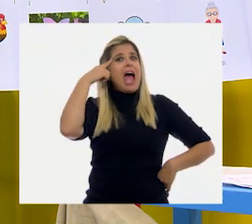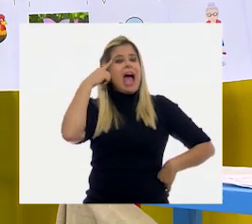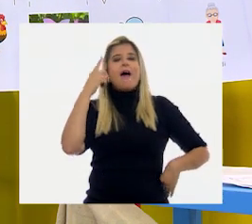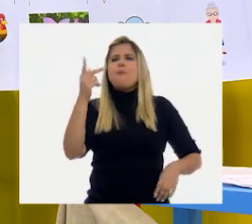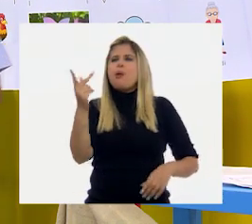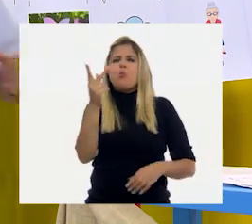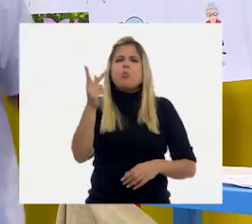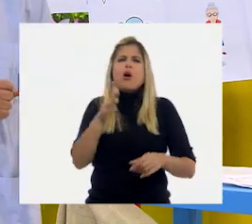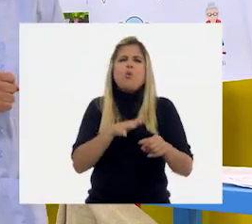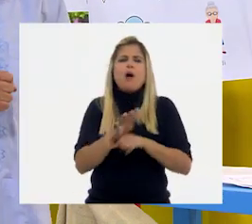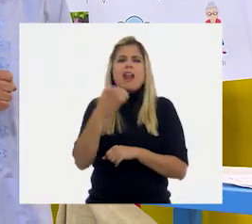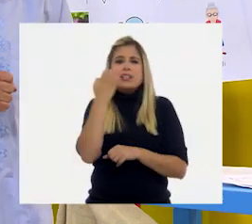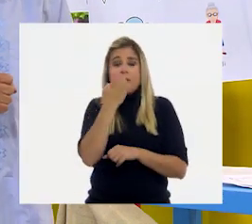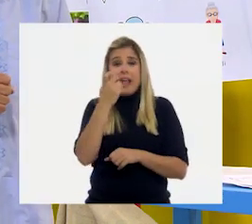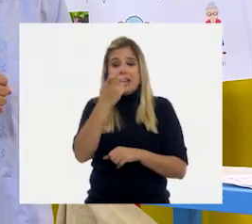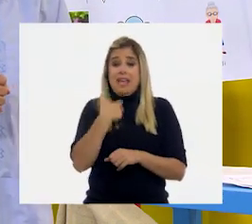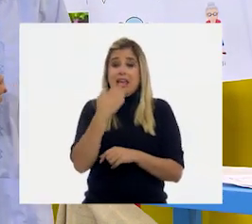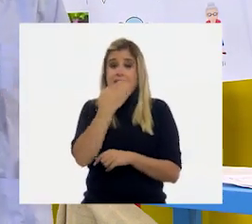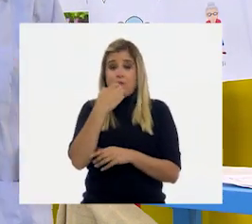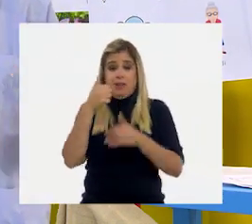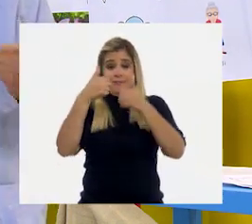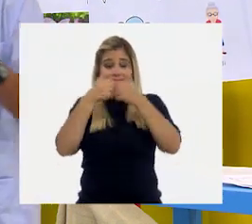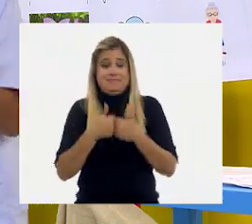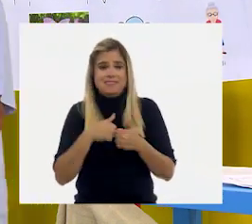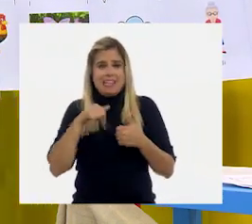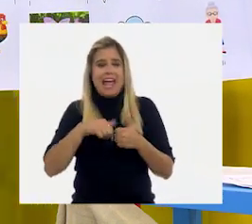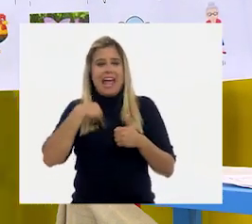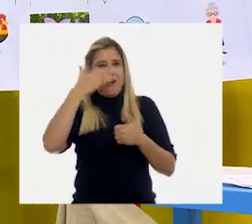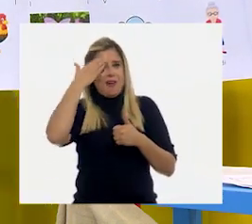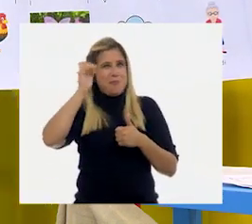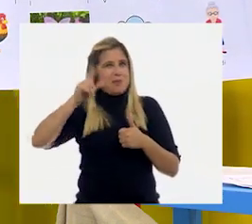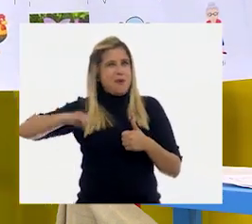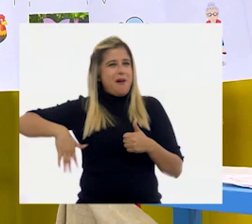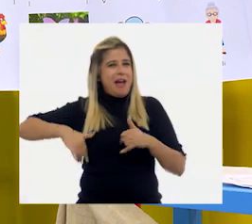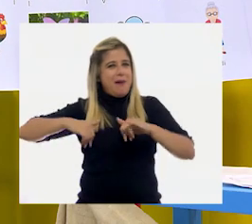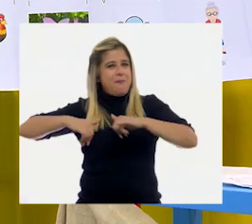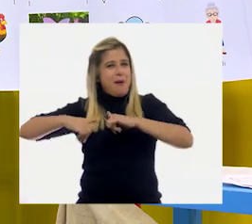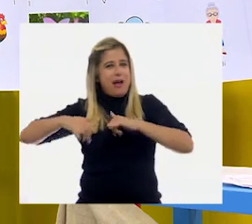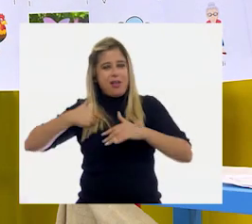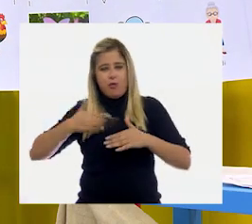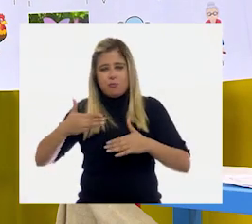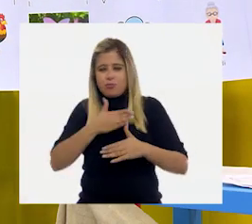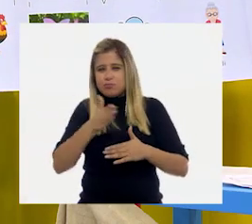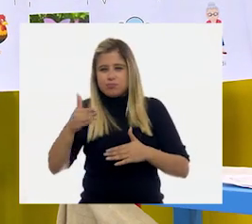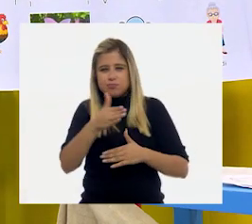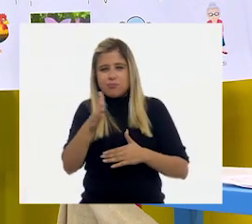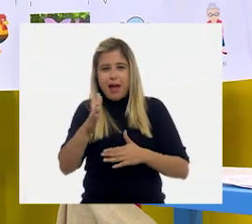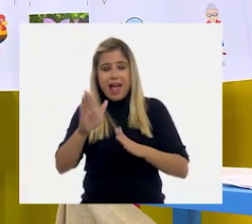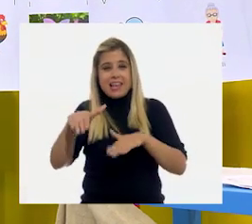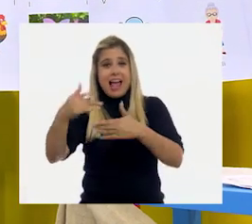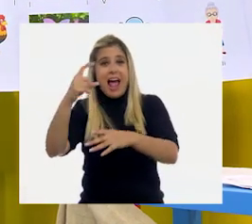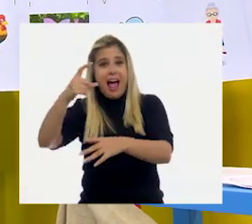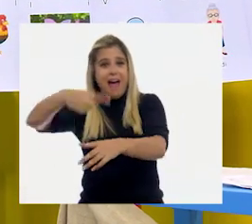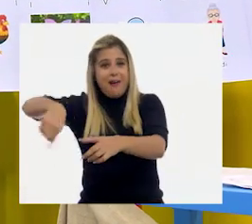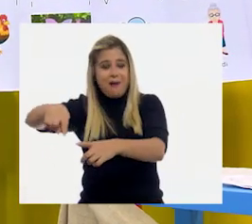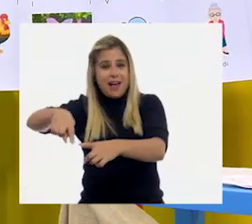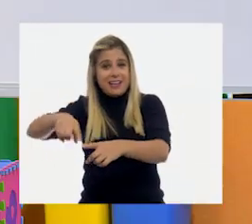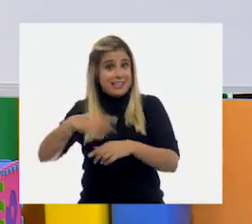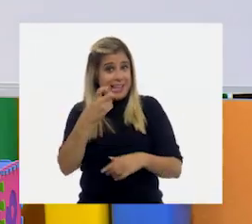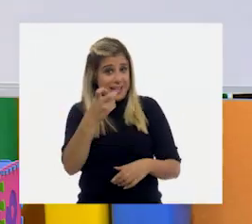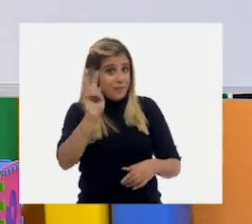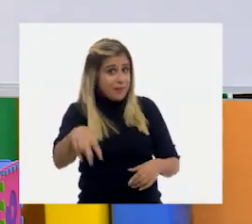está la escuela. Voy a la escuela y como ya conozco el croquis, entonces ya puedo seguir el camino hasta la poza. ¿Es verdad, maestra? ¿Así se